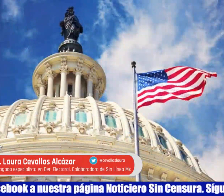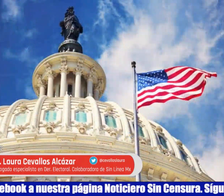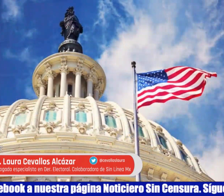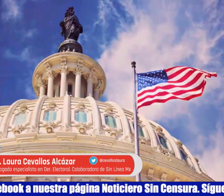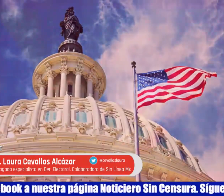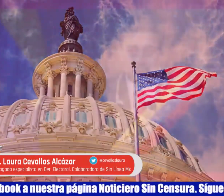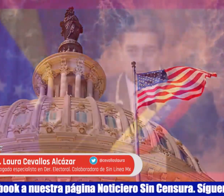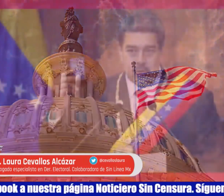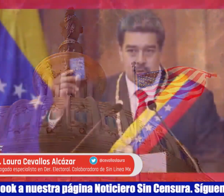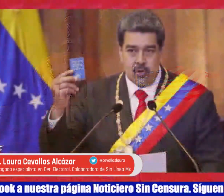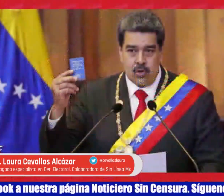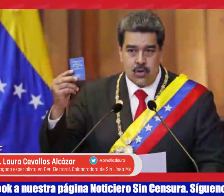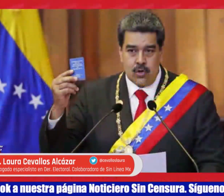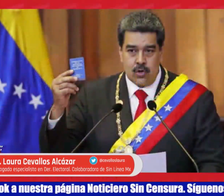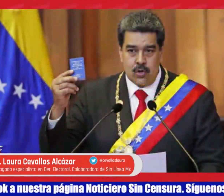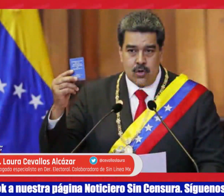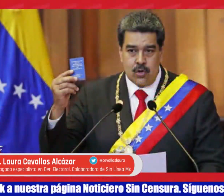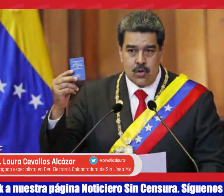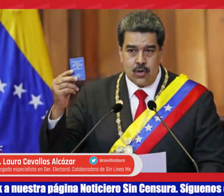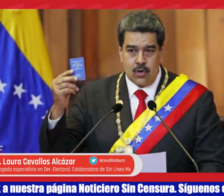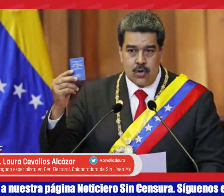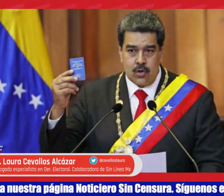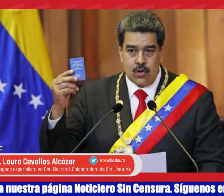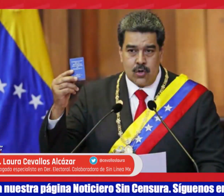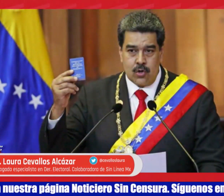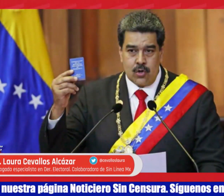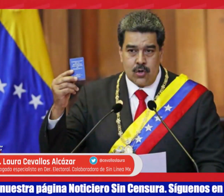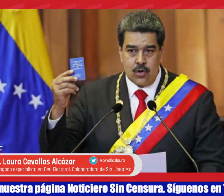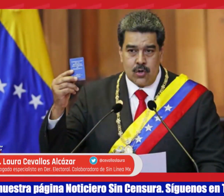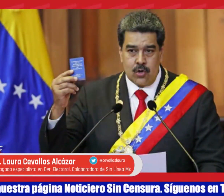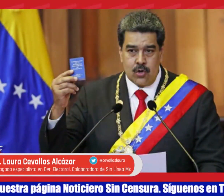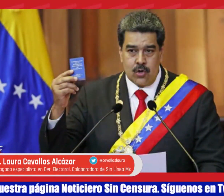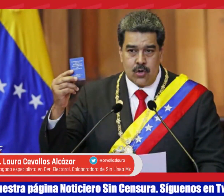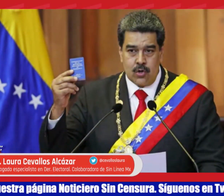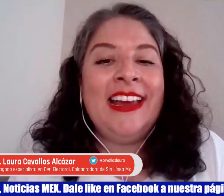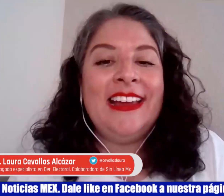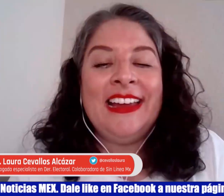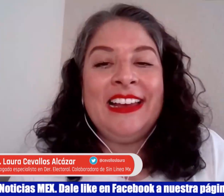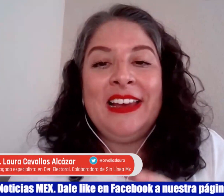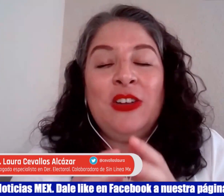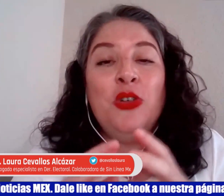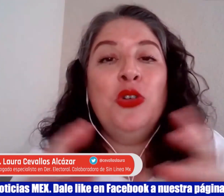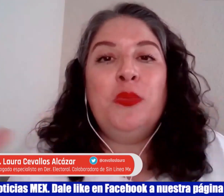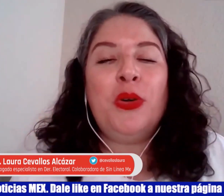tienen el derecho, ellos nada más son la sede, no son los dueños de